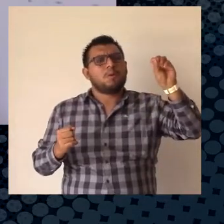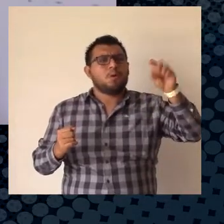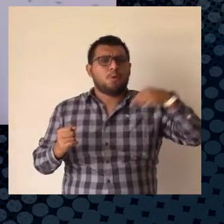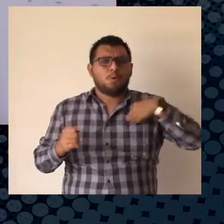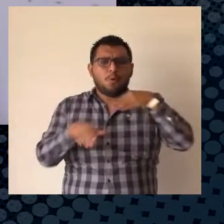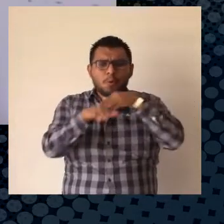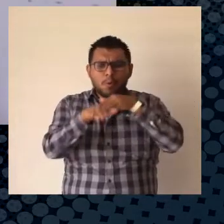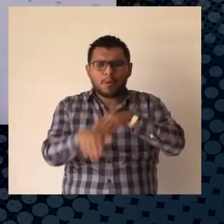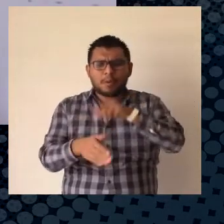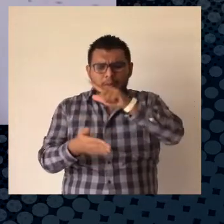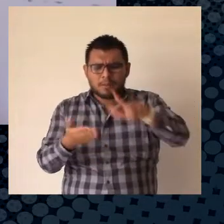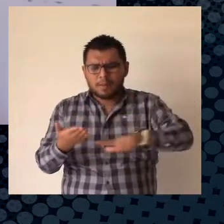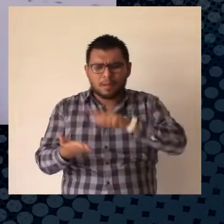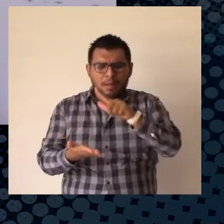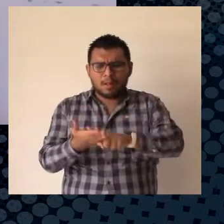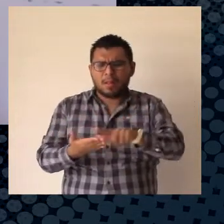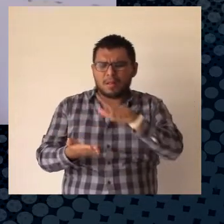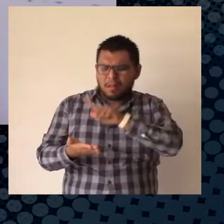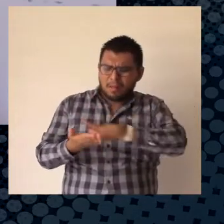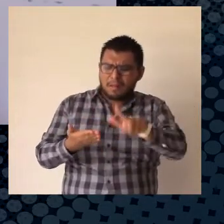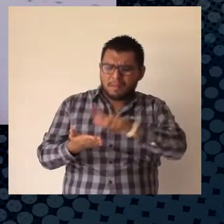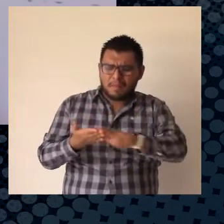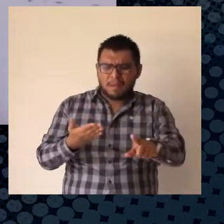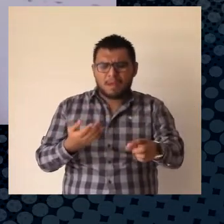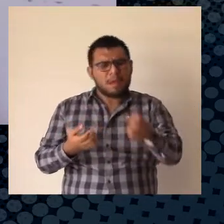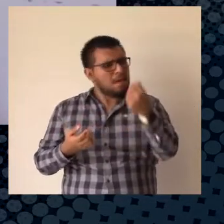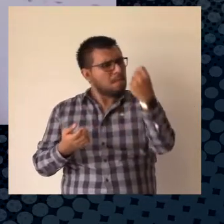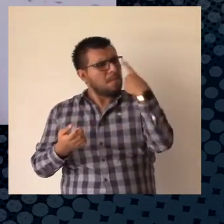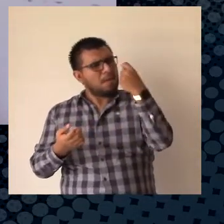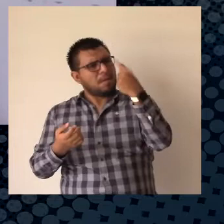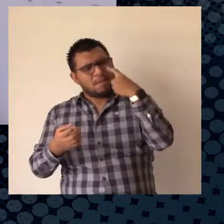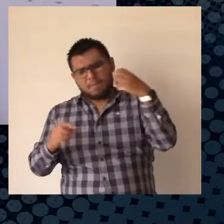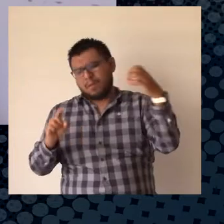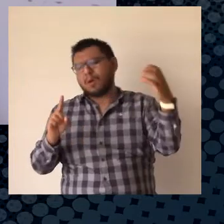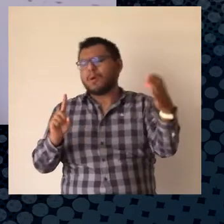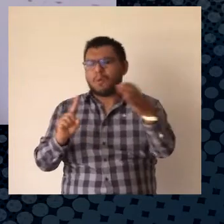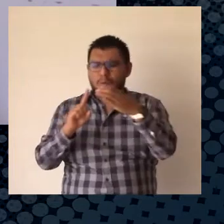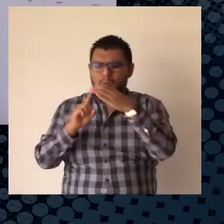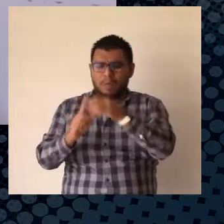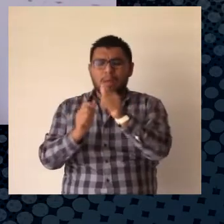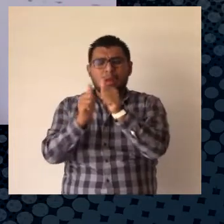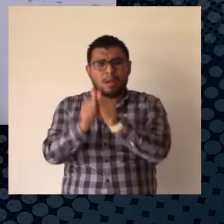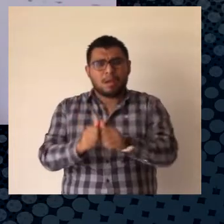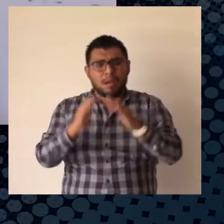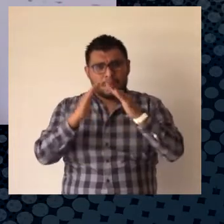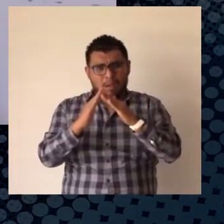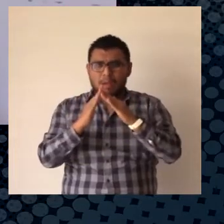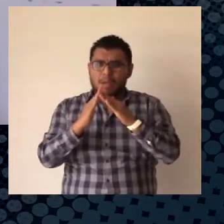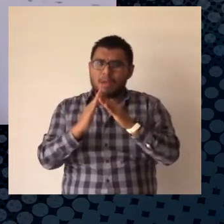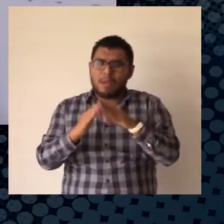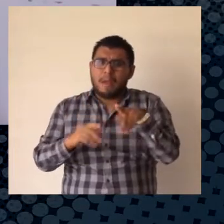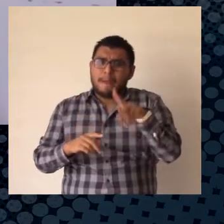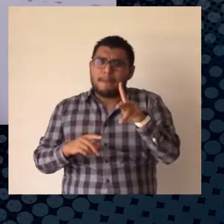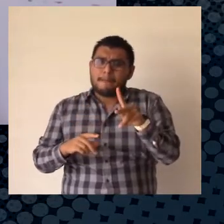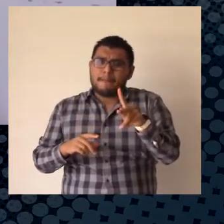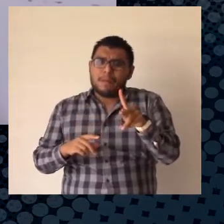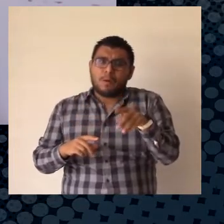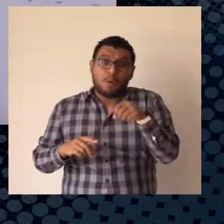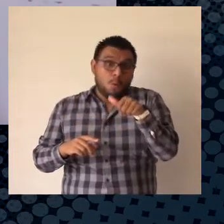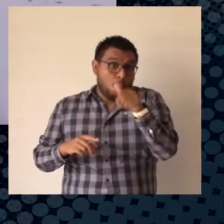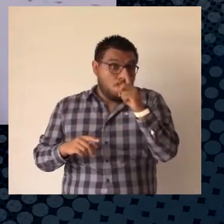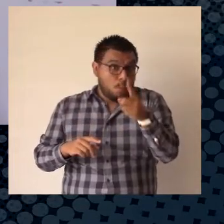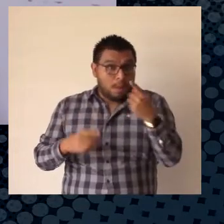voy a desinfectar todo, voy a tomar medicinas, voy a cuidarme, voy a encerrarme, pero si una de mis ovejas me